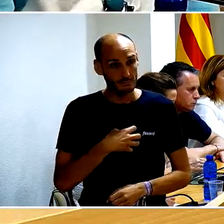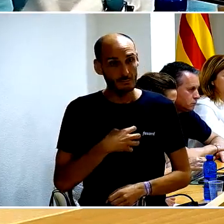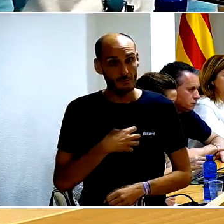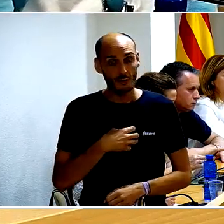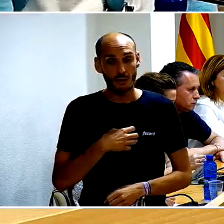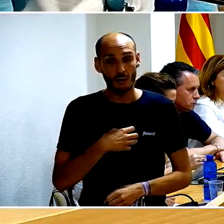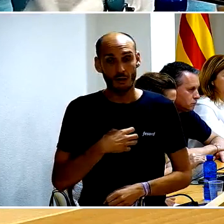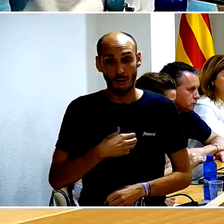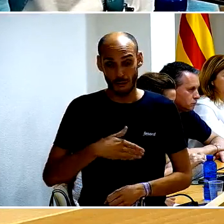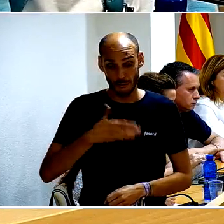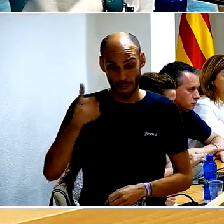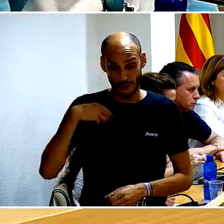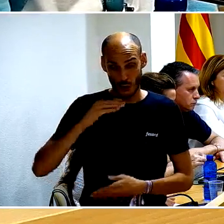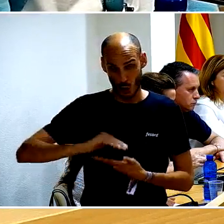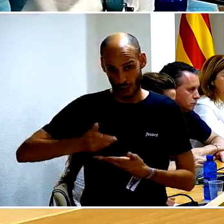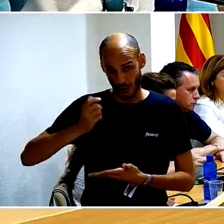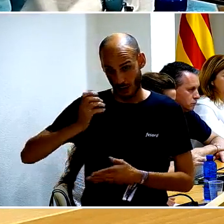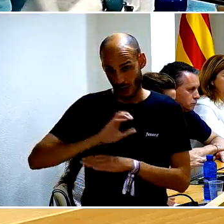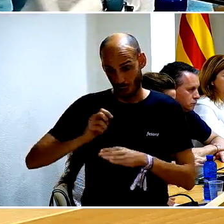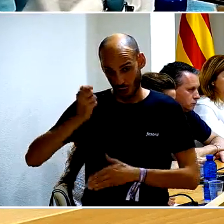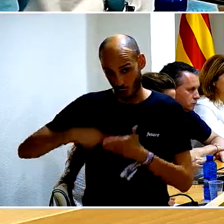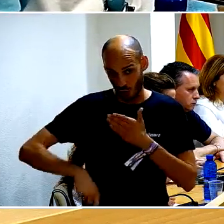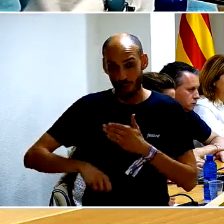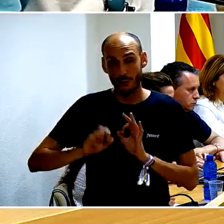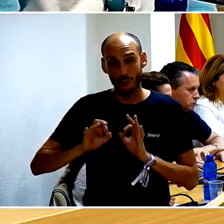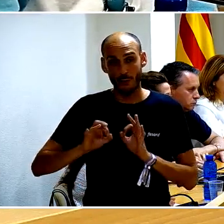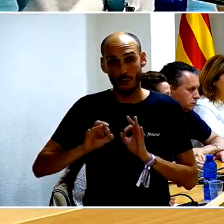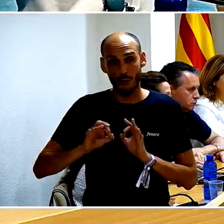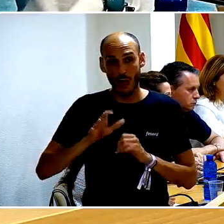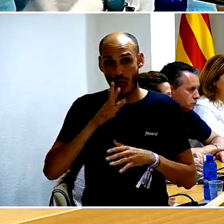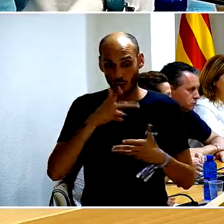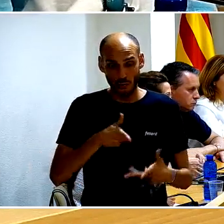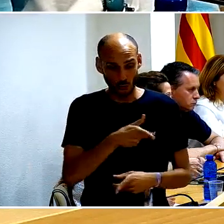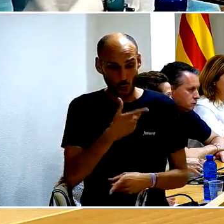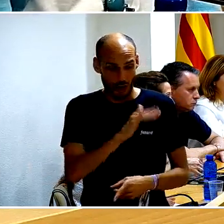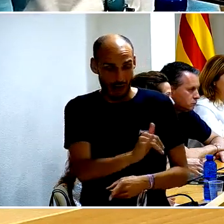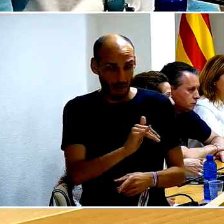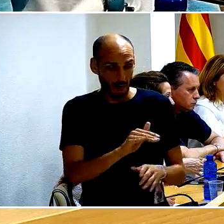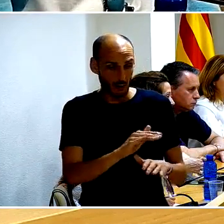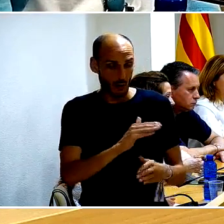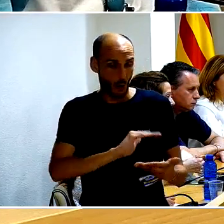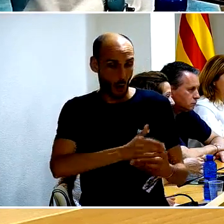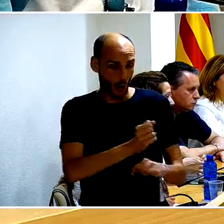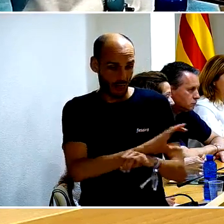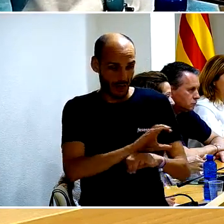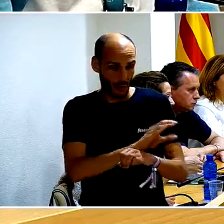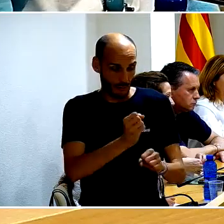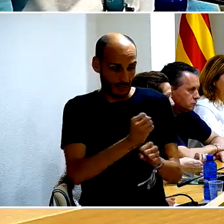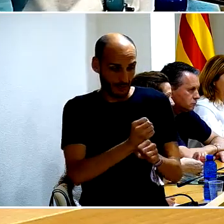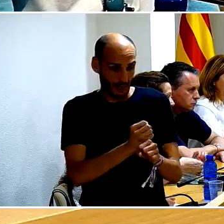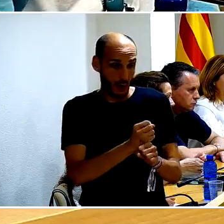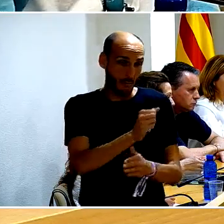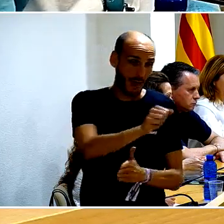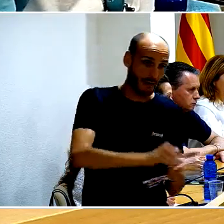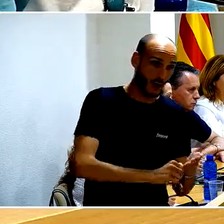usted cuando entró, igual que supongo que la concejal de interior, tendrían en su mesa para poder trabajar con él. ¿Vacío o no vacío?